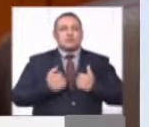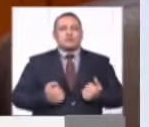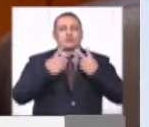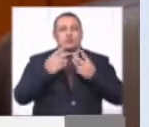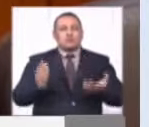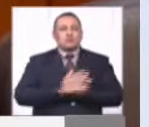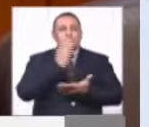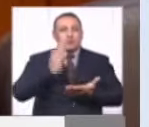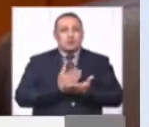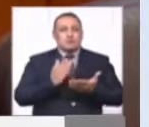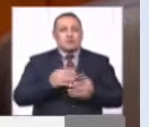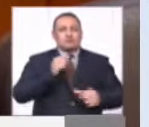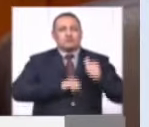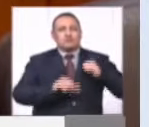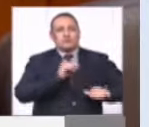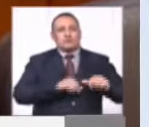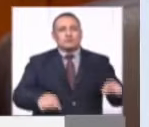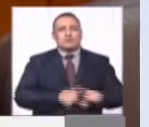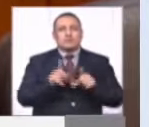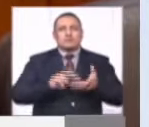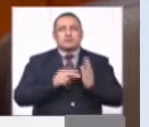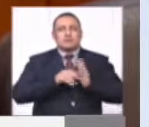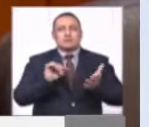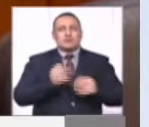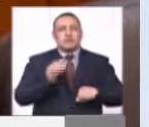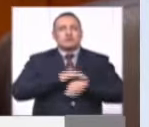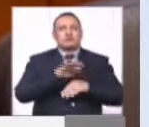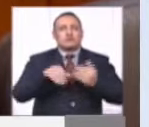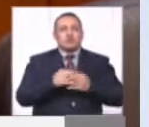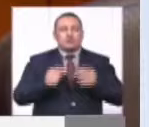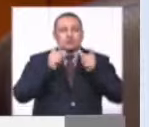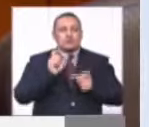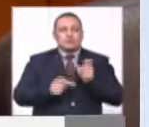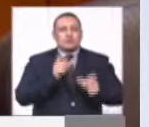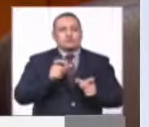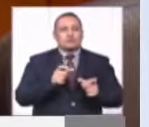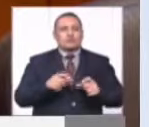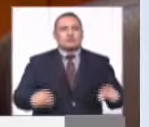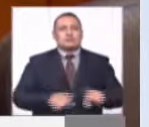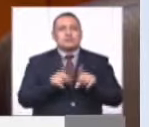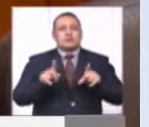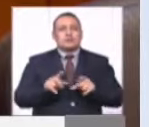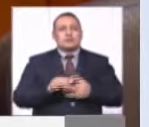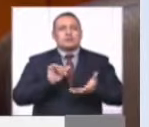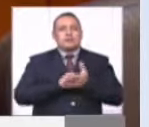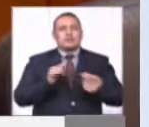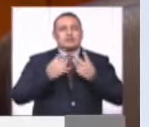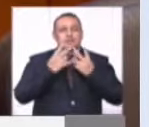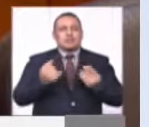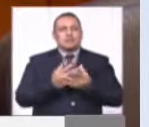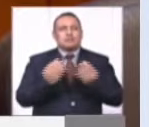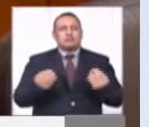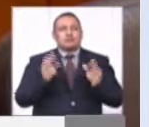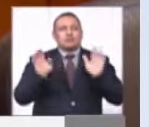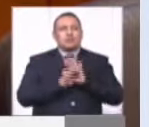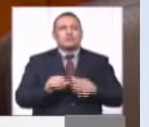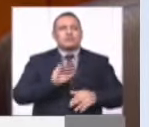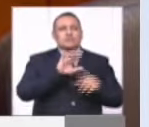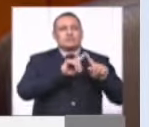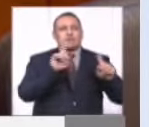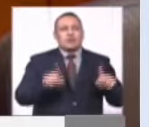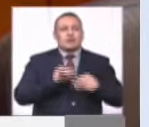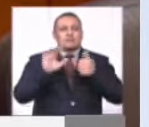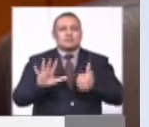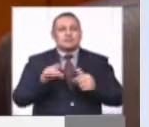una situación calamitosa en lo que respecta a seguridad ciudadana. Hay de